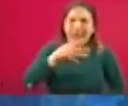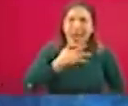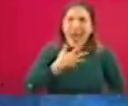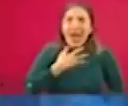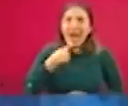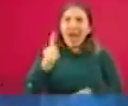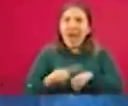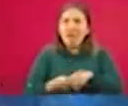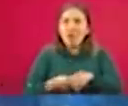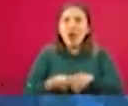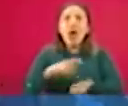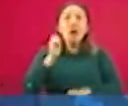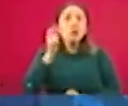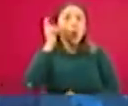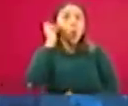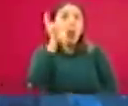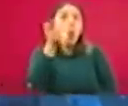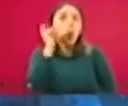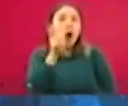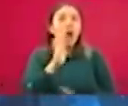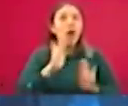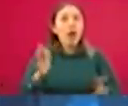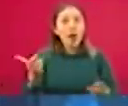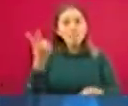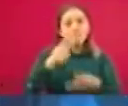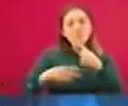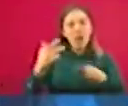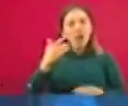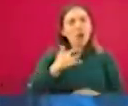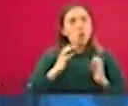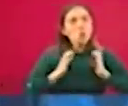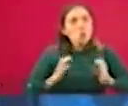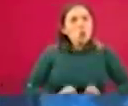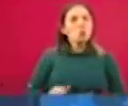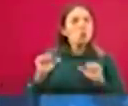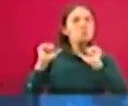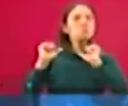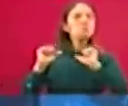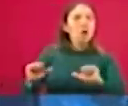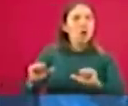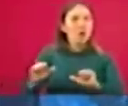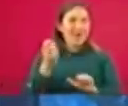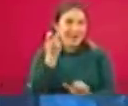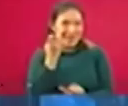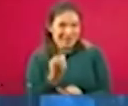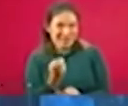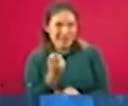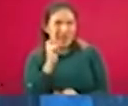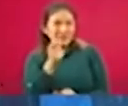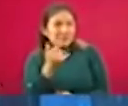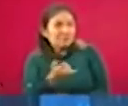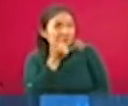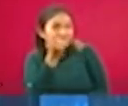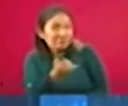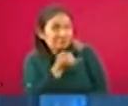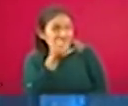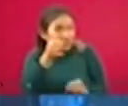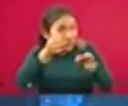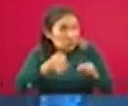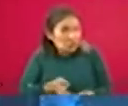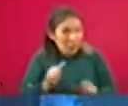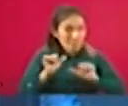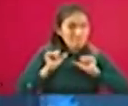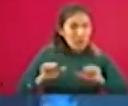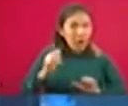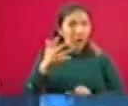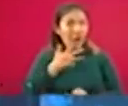es posible, pero si fueran 2,500,000 o 6 millones de personas contagiadas, no me extrañaría.